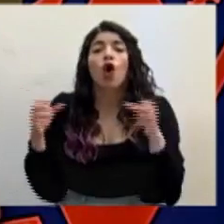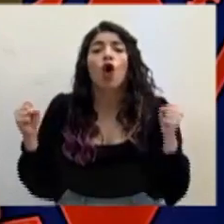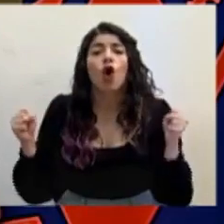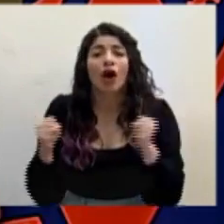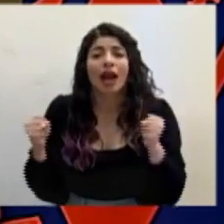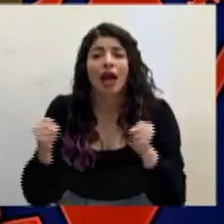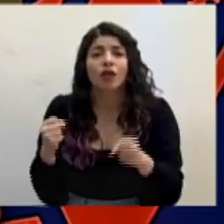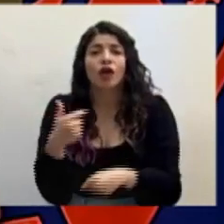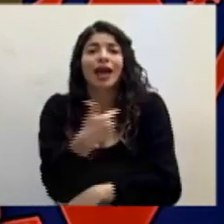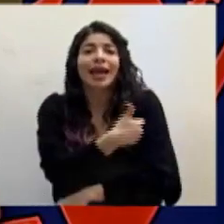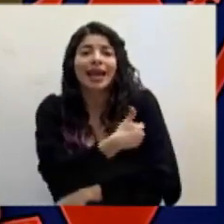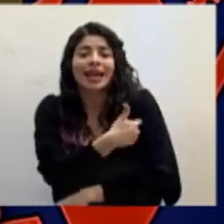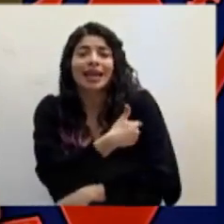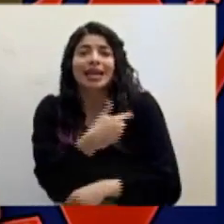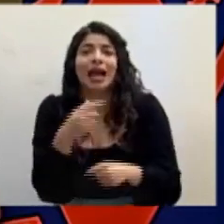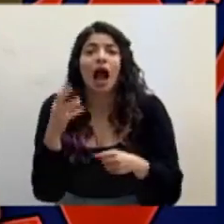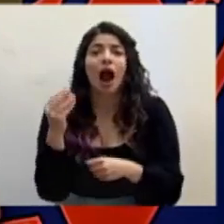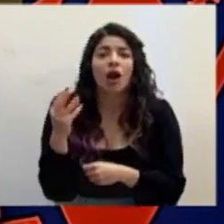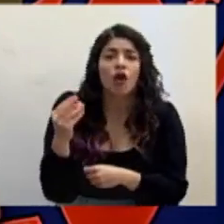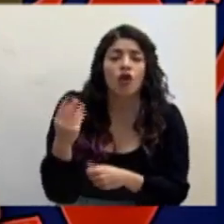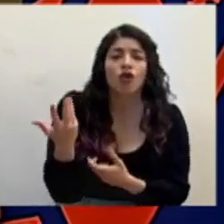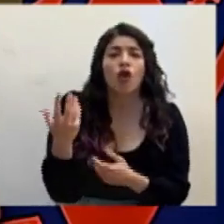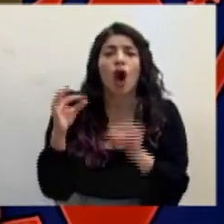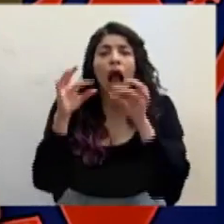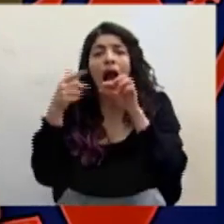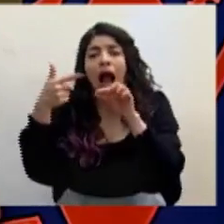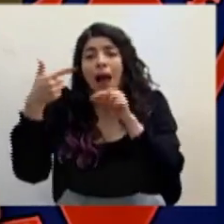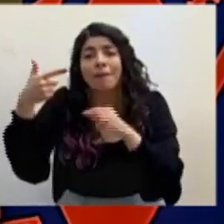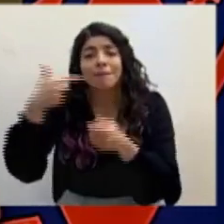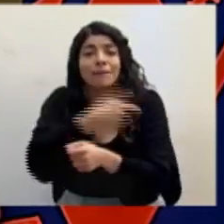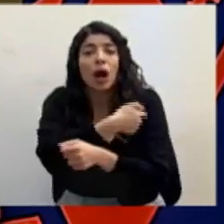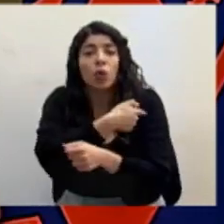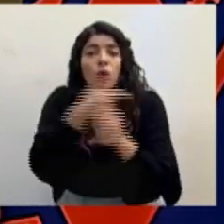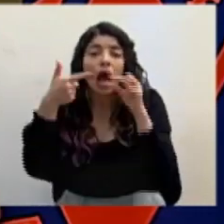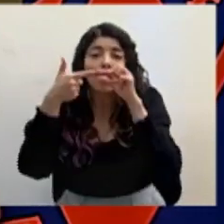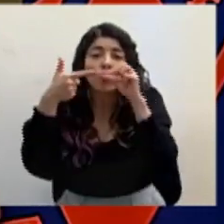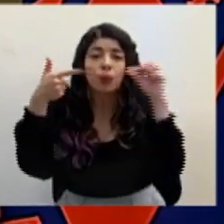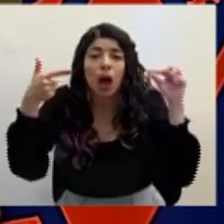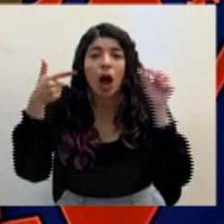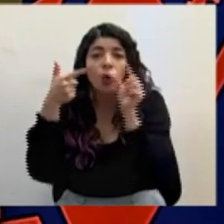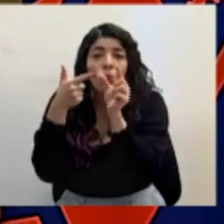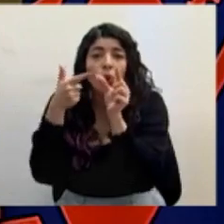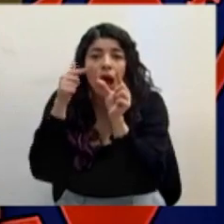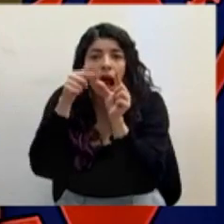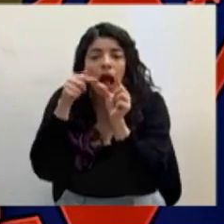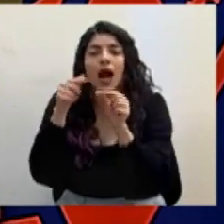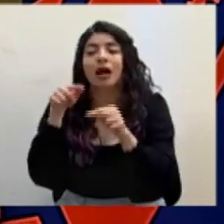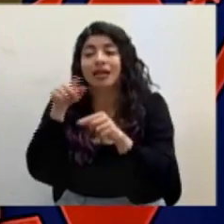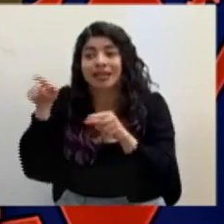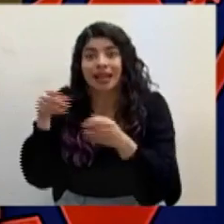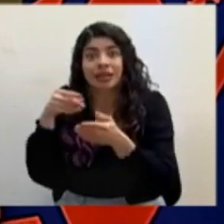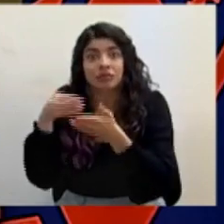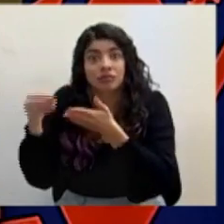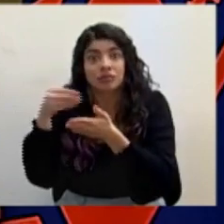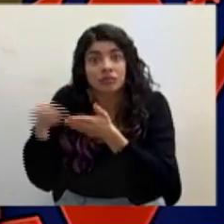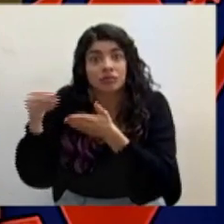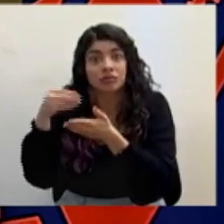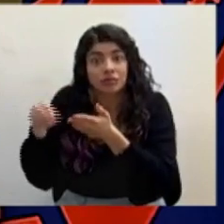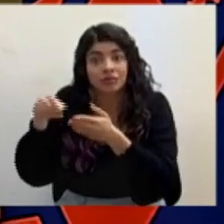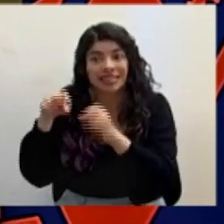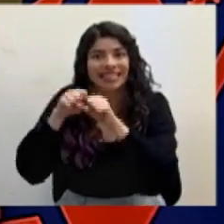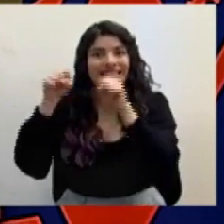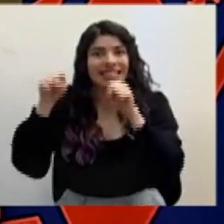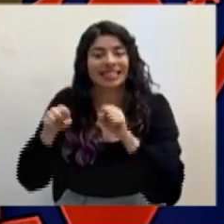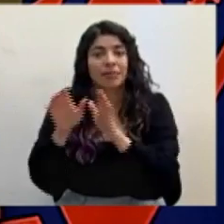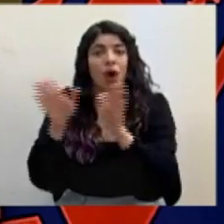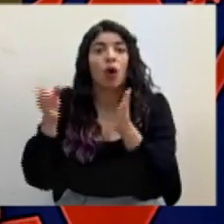las jeringas, las torundas de algodón, las agujas, que forman parte de esta vacunación. Todas estas se han tramitado en el Sistema